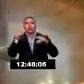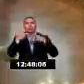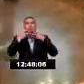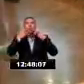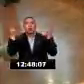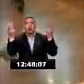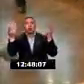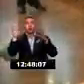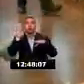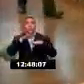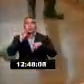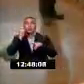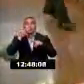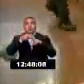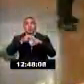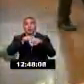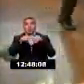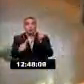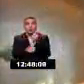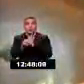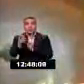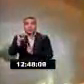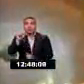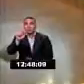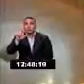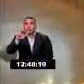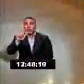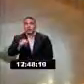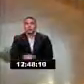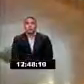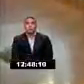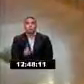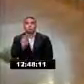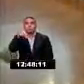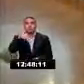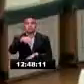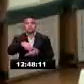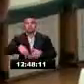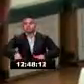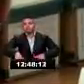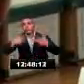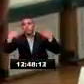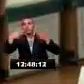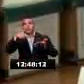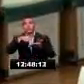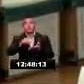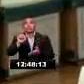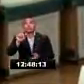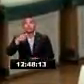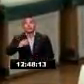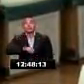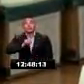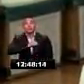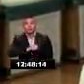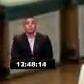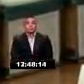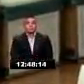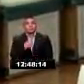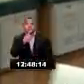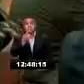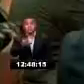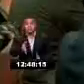como la del ex asesor de alexis mera pedro espinoza el compareció por videoconferencia desde salamanca españa y dijo